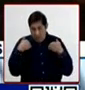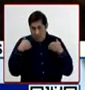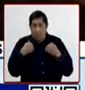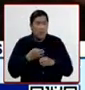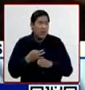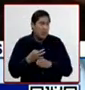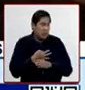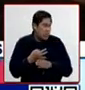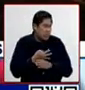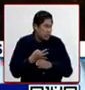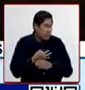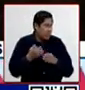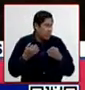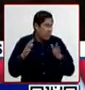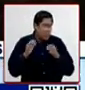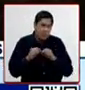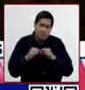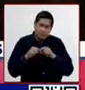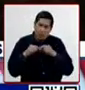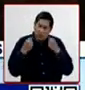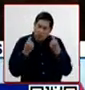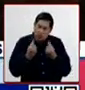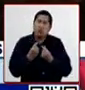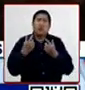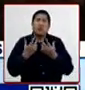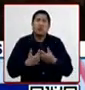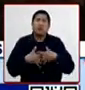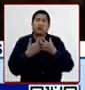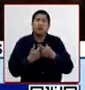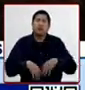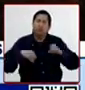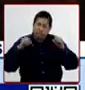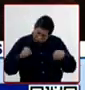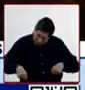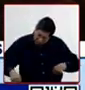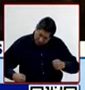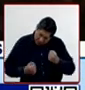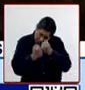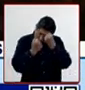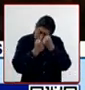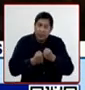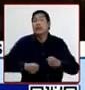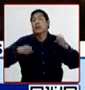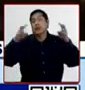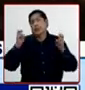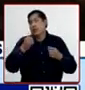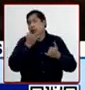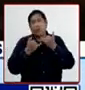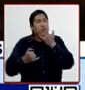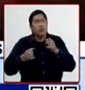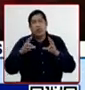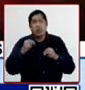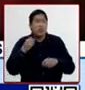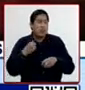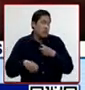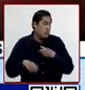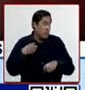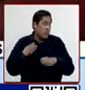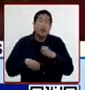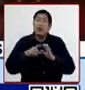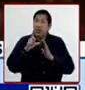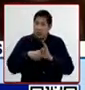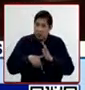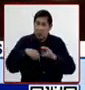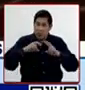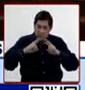estar funcionando, y deben tener brigadas industriales también que puedan coadyuvar a este tipo de incidentes, que no pasen a mayores. Entonces eso va a ser